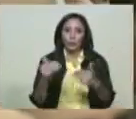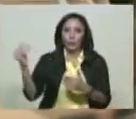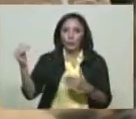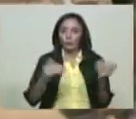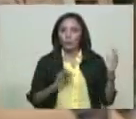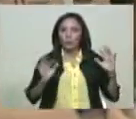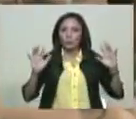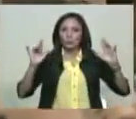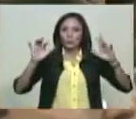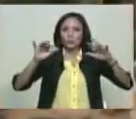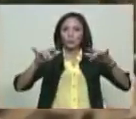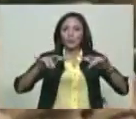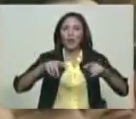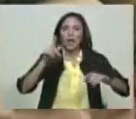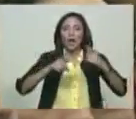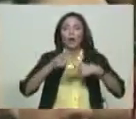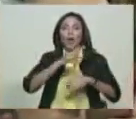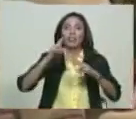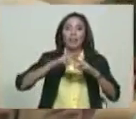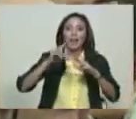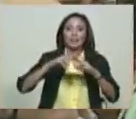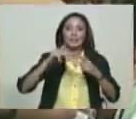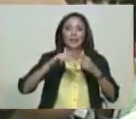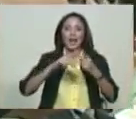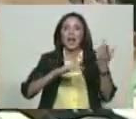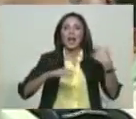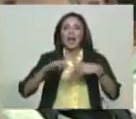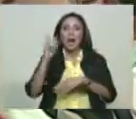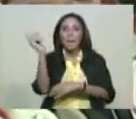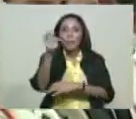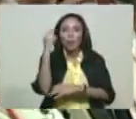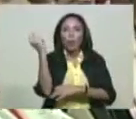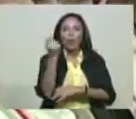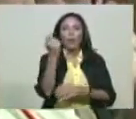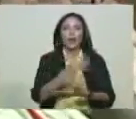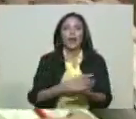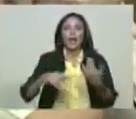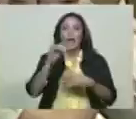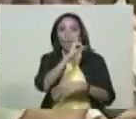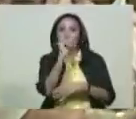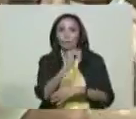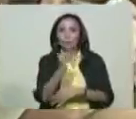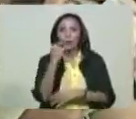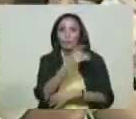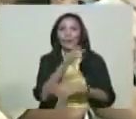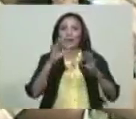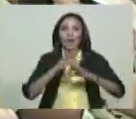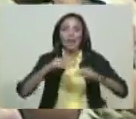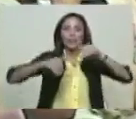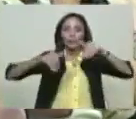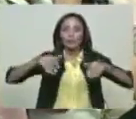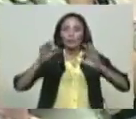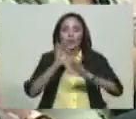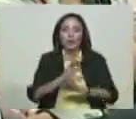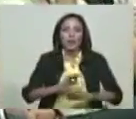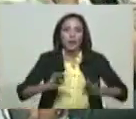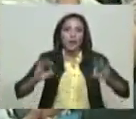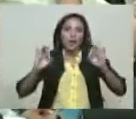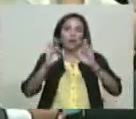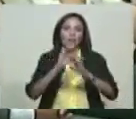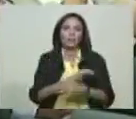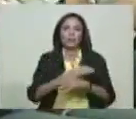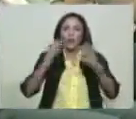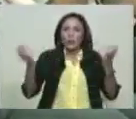asaltaron pueblos enteros en el táchira de azul y en apuré para que el pueblo de salir a votar un día como hoy